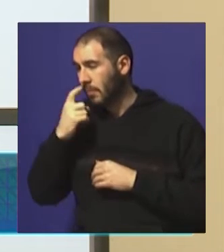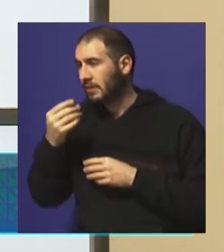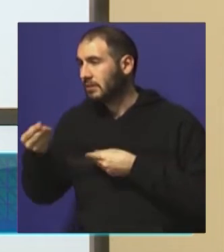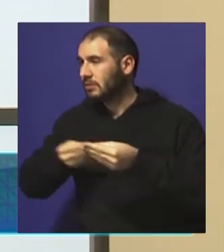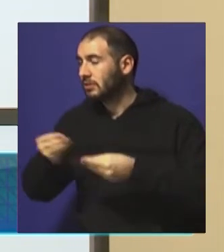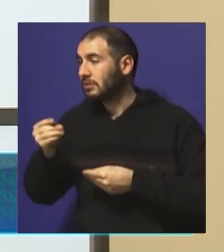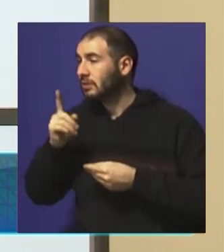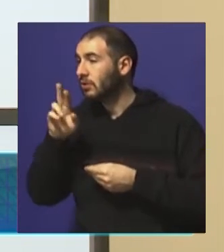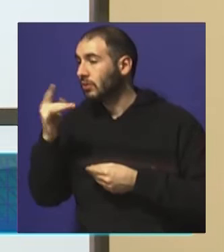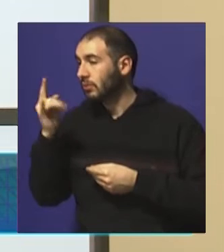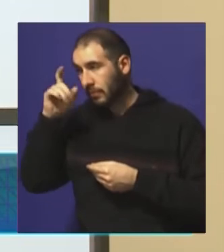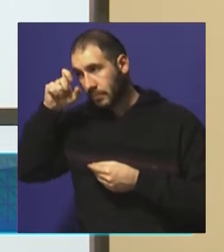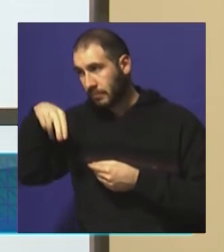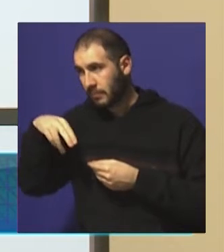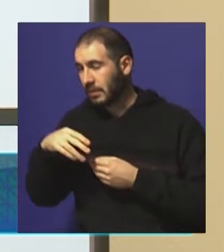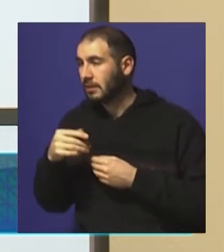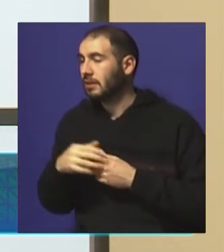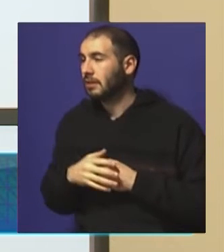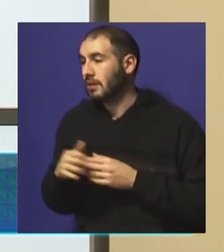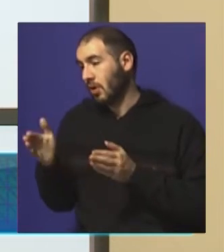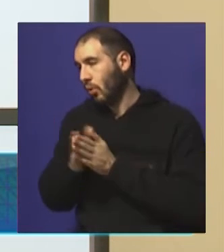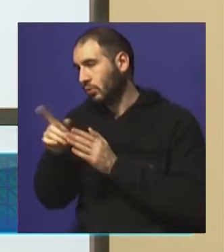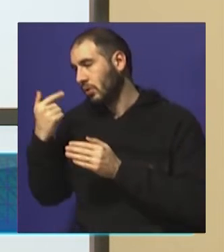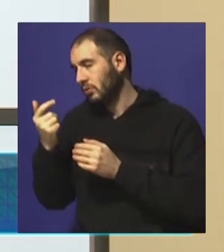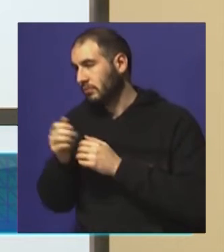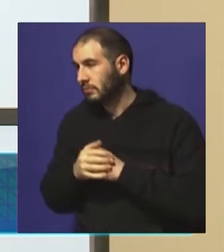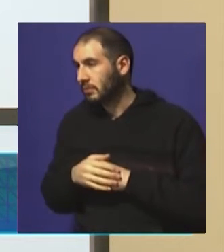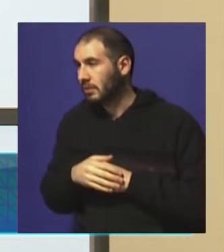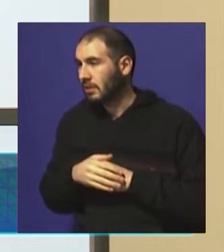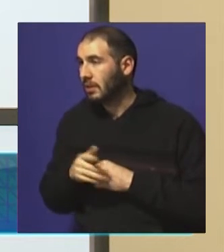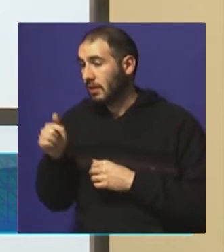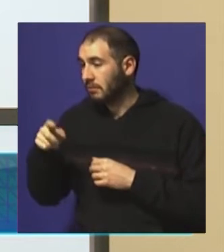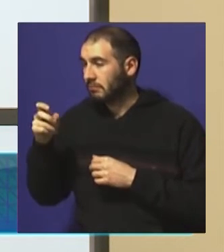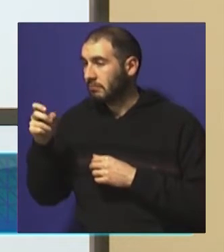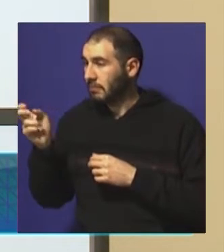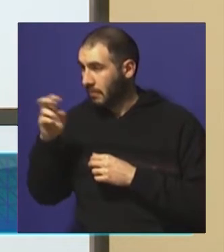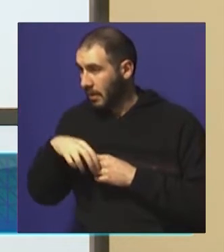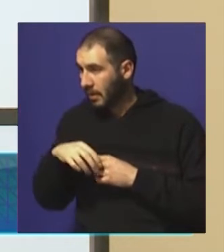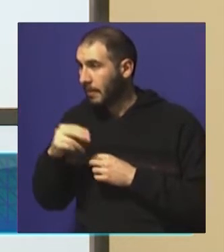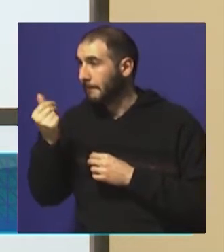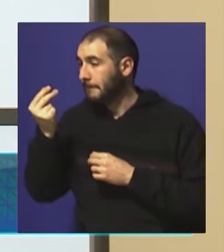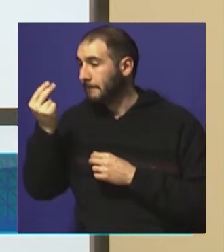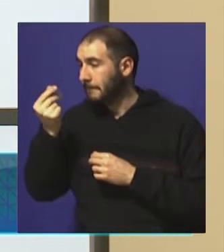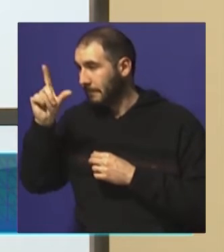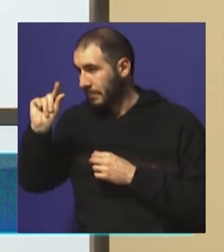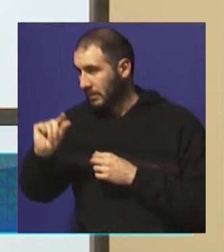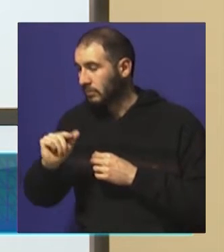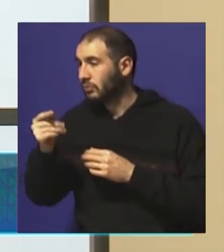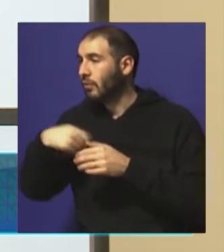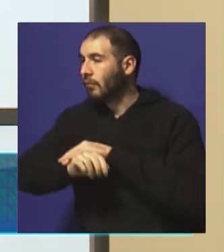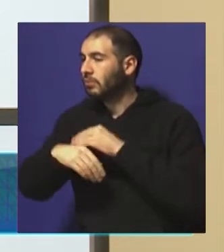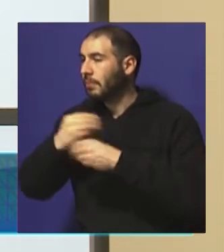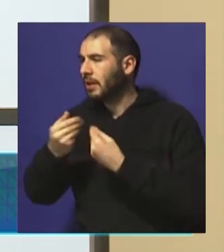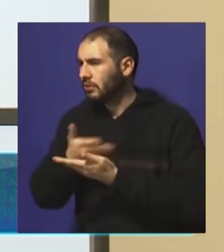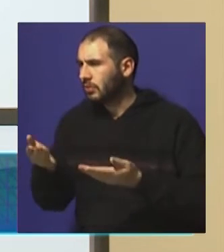Rubén Raposo, un hombre del riñón de Julio Grondona, que cuando bajaban el presupuesto de Fútbol para Todos para ser